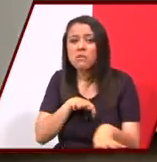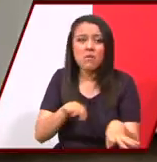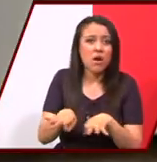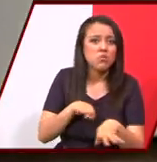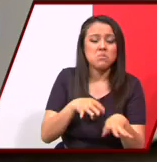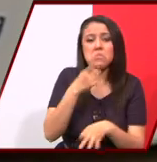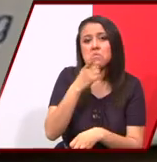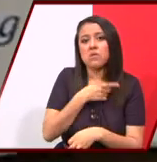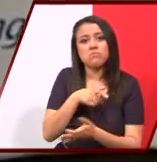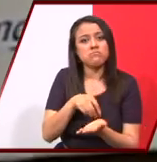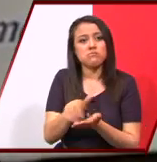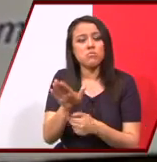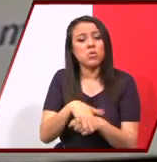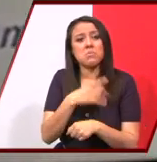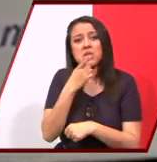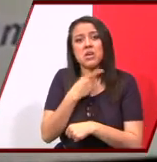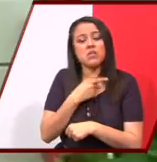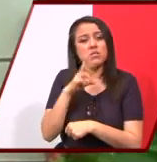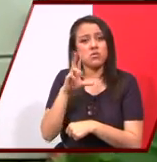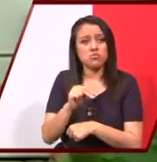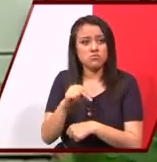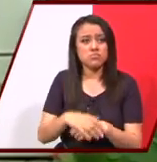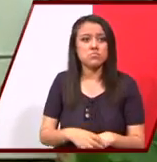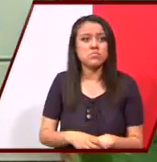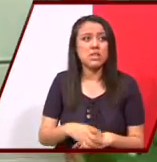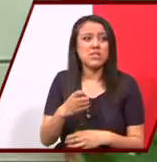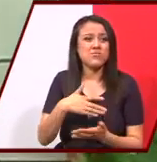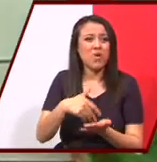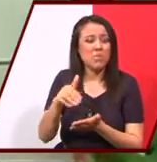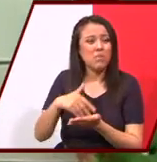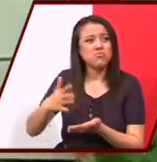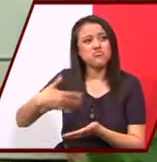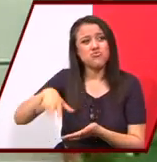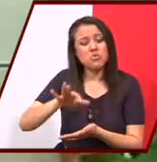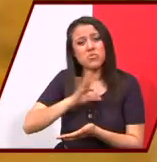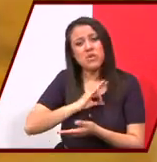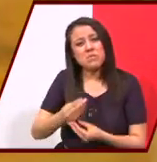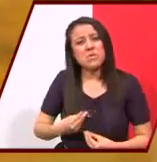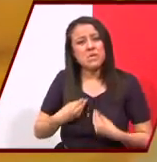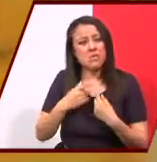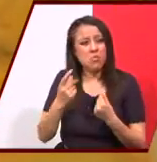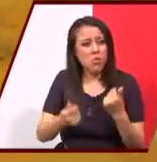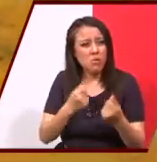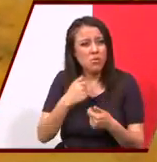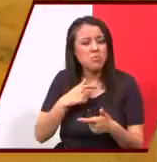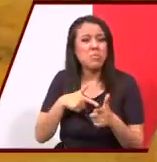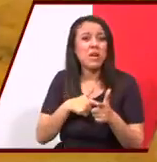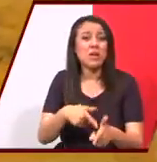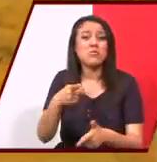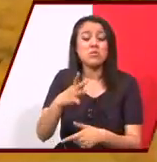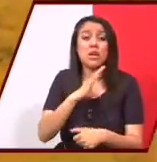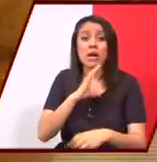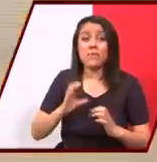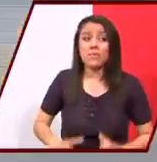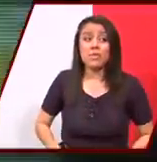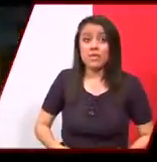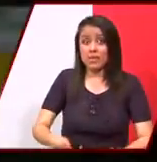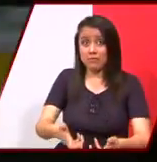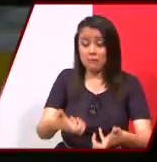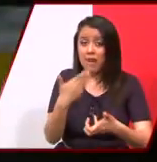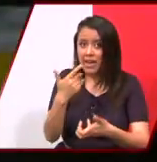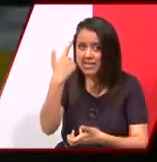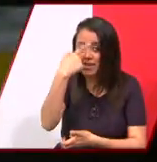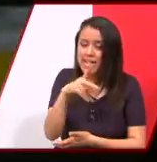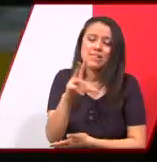me rechazaban por ser trasplantado. Ante estos rechazos buscó la manera de sobrellevar su situación, pero el camino no le ha sido fácil.